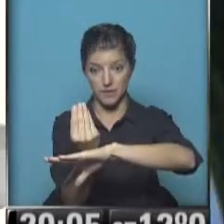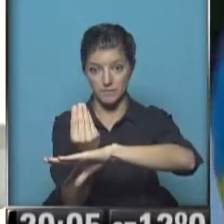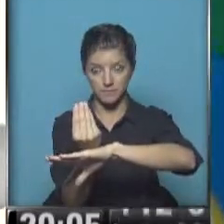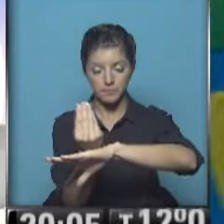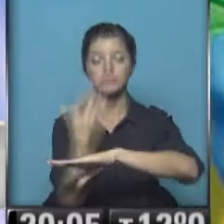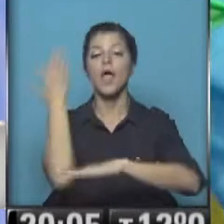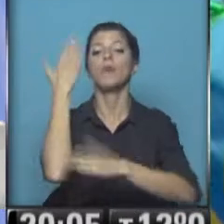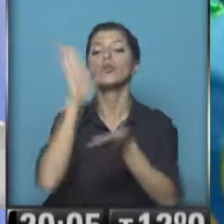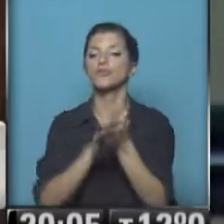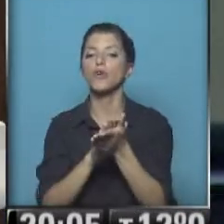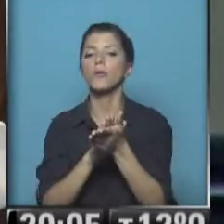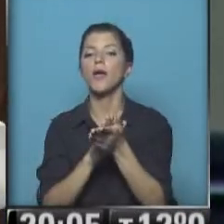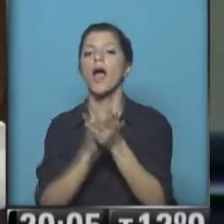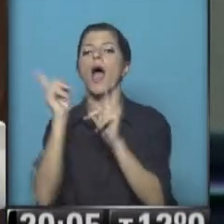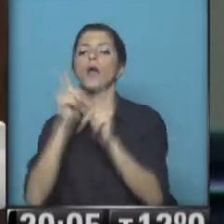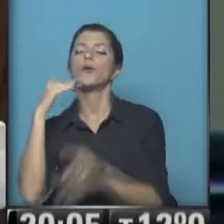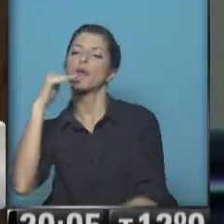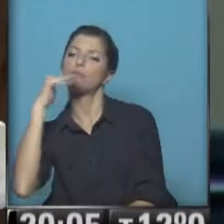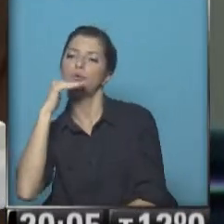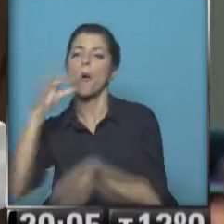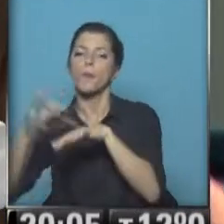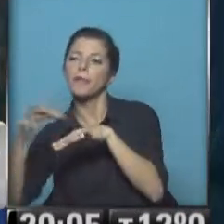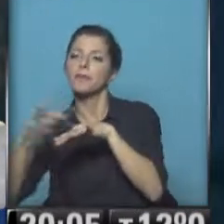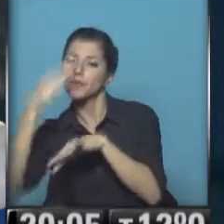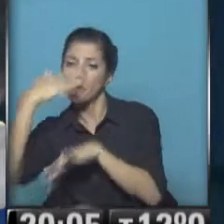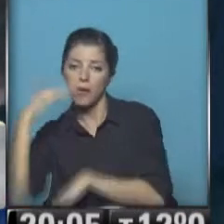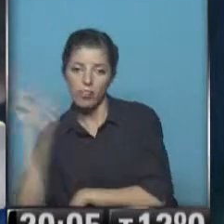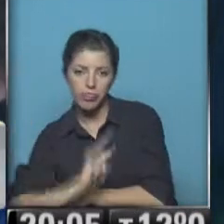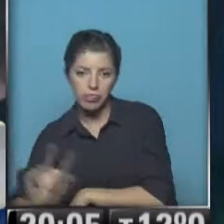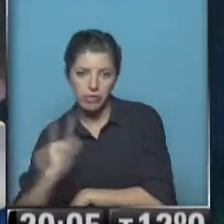refirió a los falsos profetas que prometen y no cumplen.